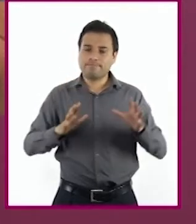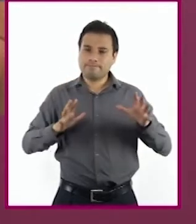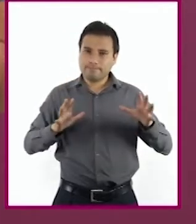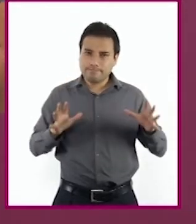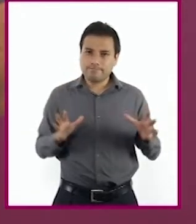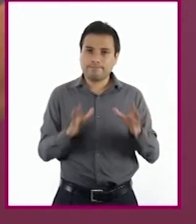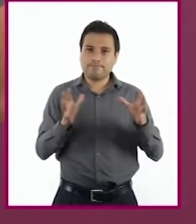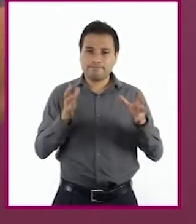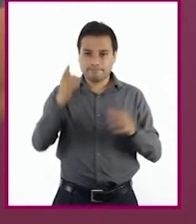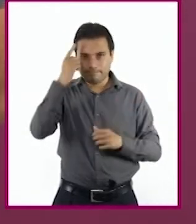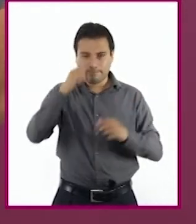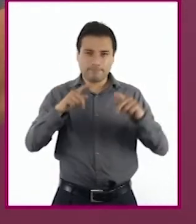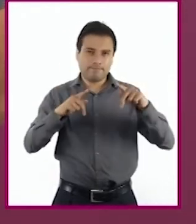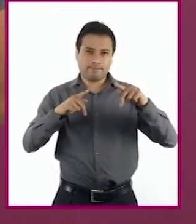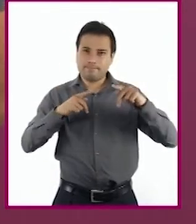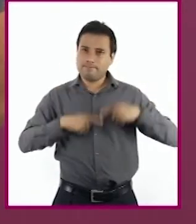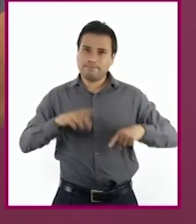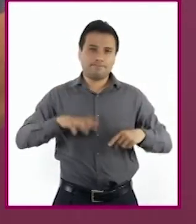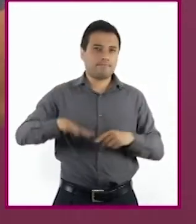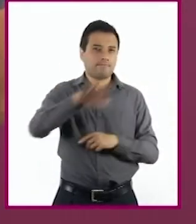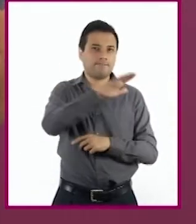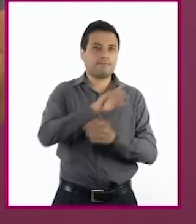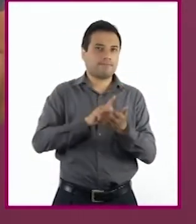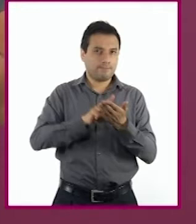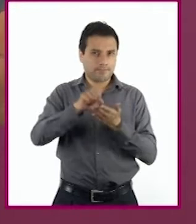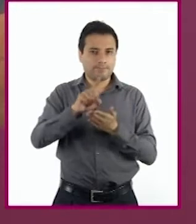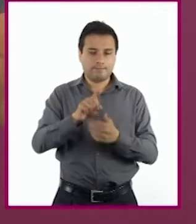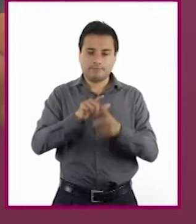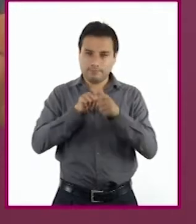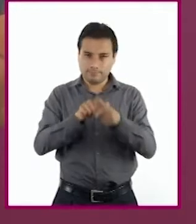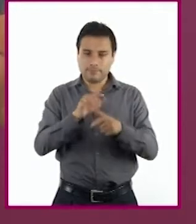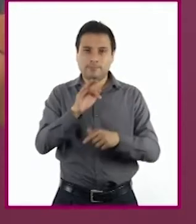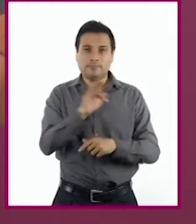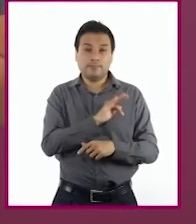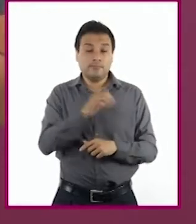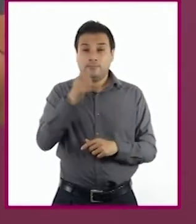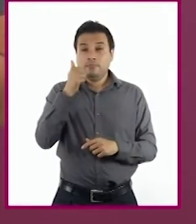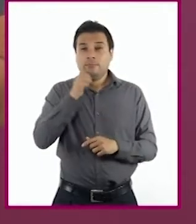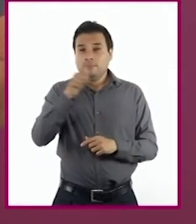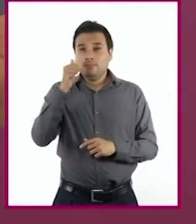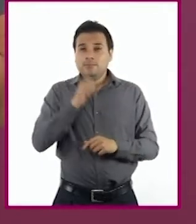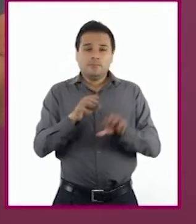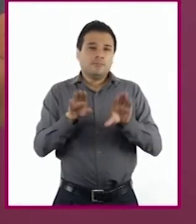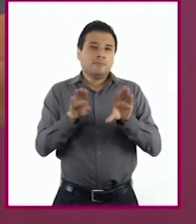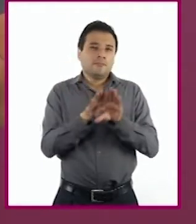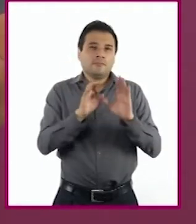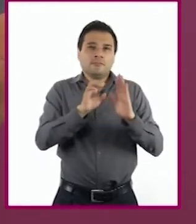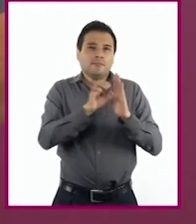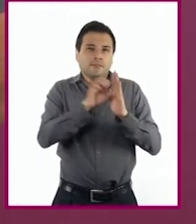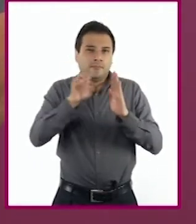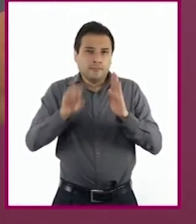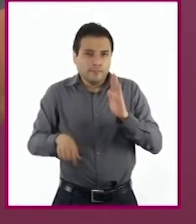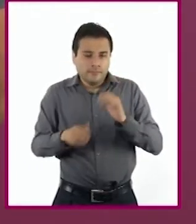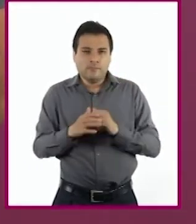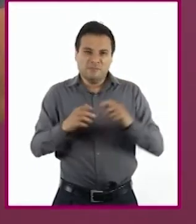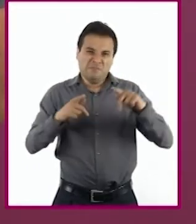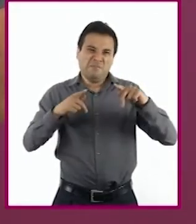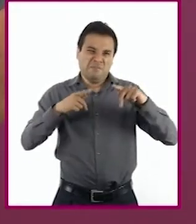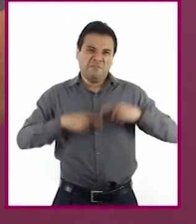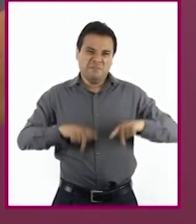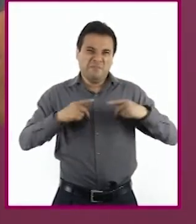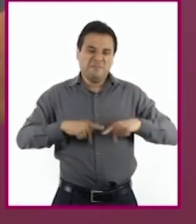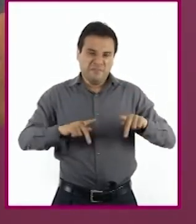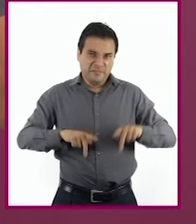personas puedan ejercer sus derechos en plenitud. Regularmente se aplica para personas en condición de desventaja, que